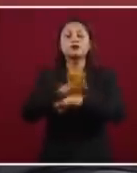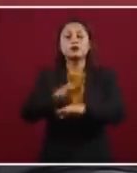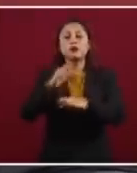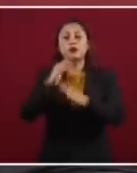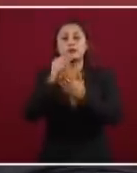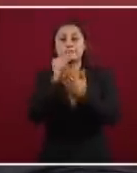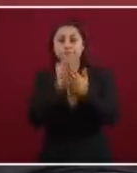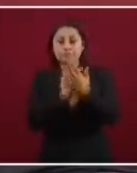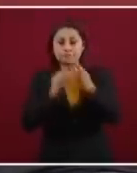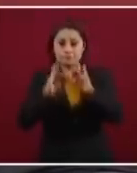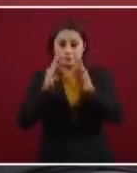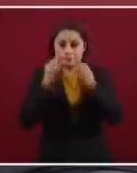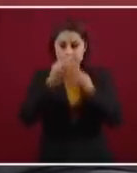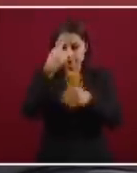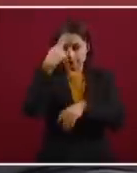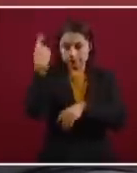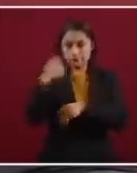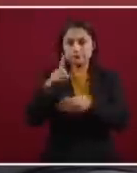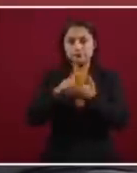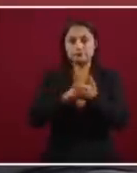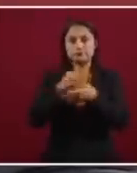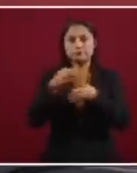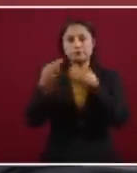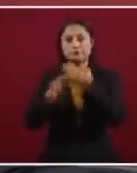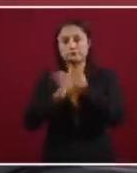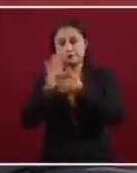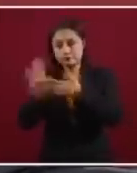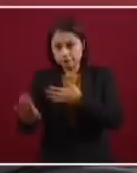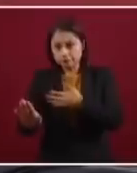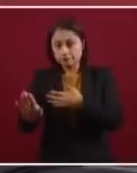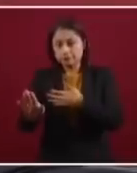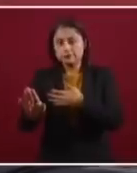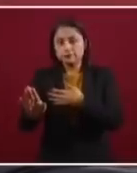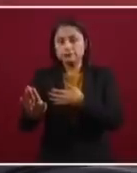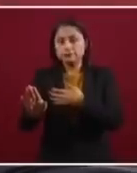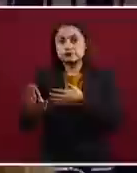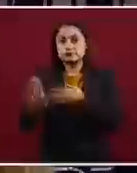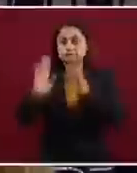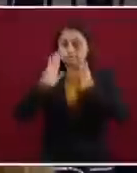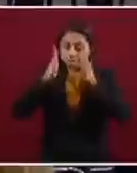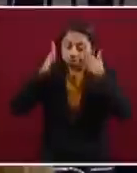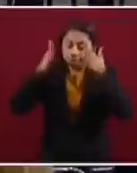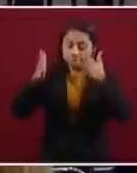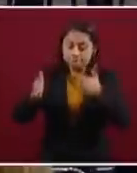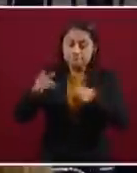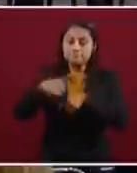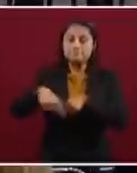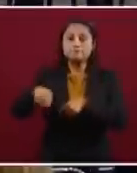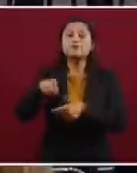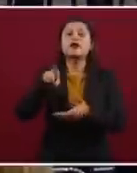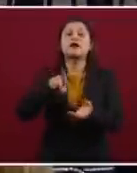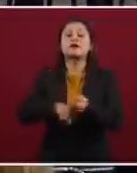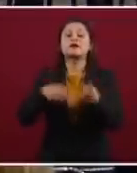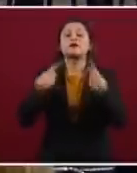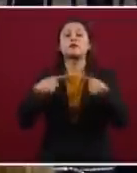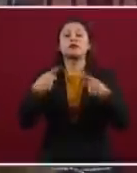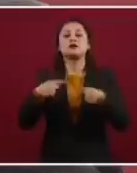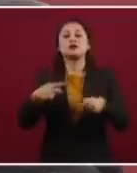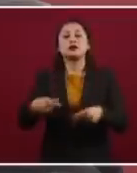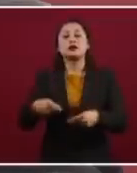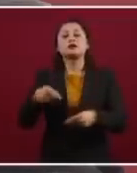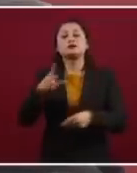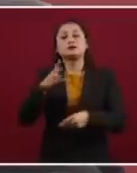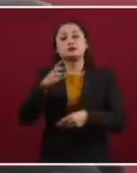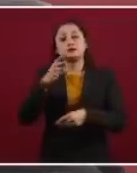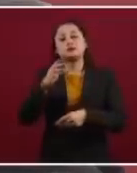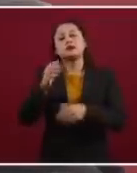de prevención de adicciones también está orientada a las personas privadas de la libertad para precisamente no